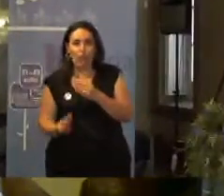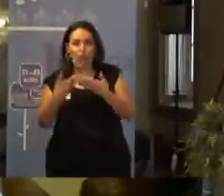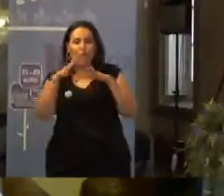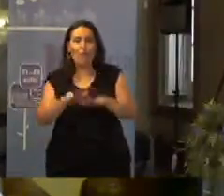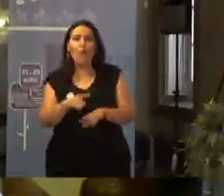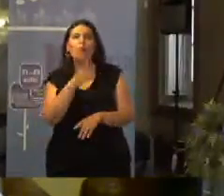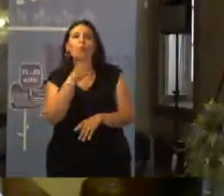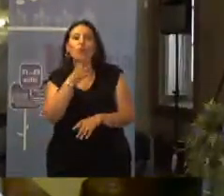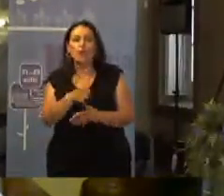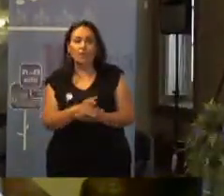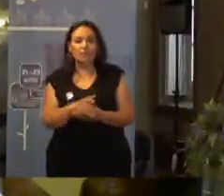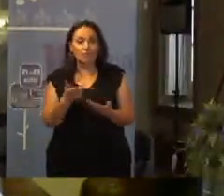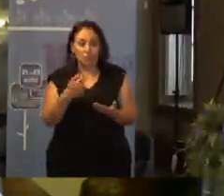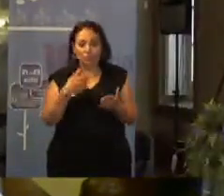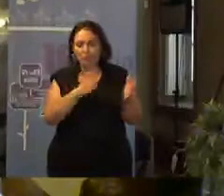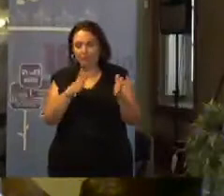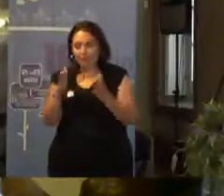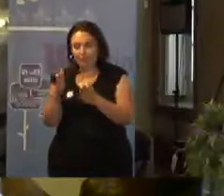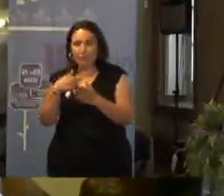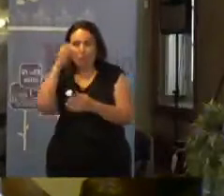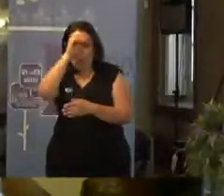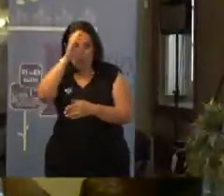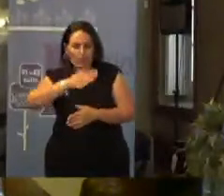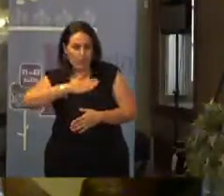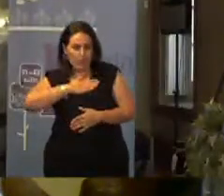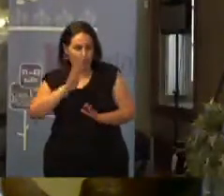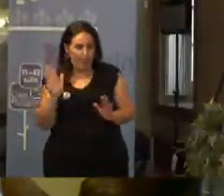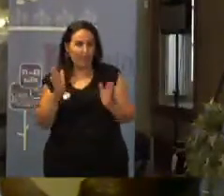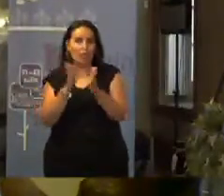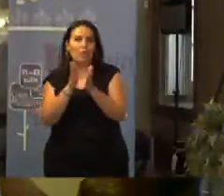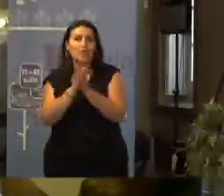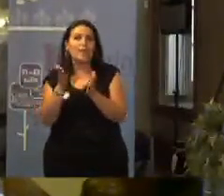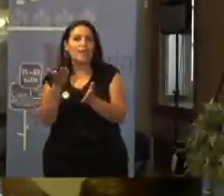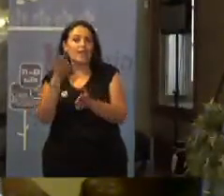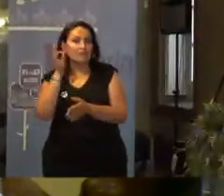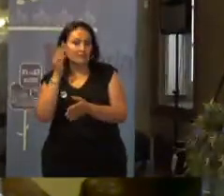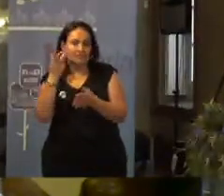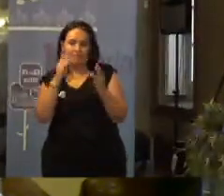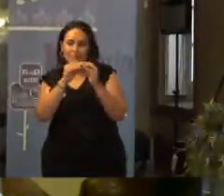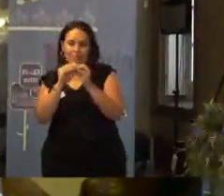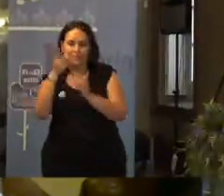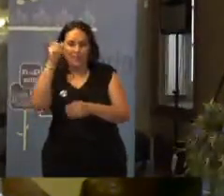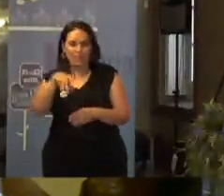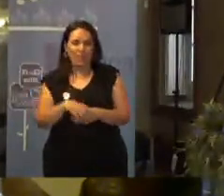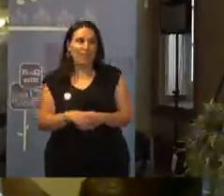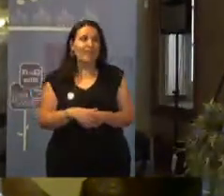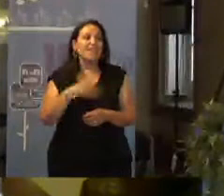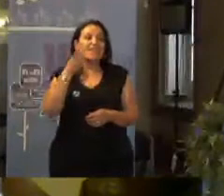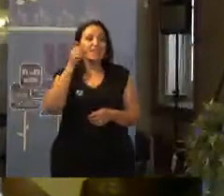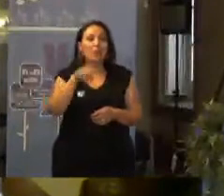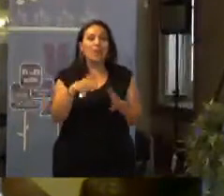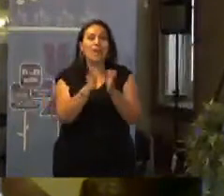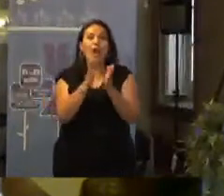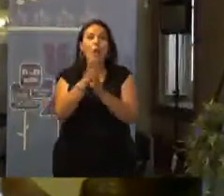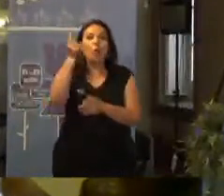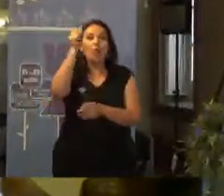a miña intervención iba por ese lado, non? E creo que tamén a das compañeiras. E en relación ao que decía o outro compañeiro de escoitar a